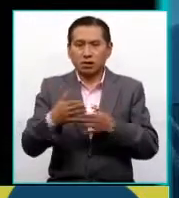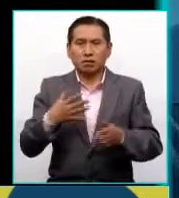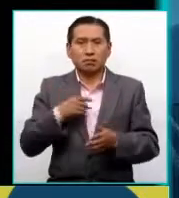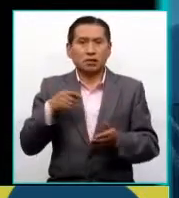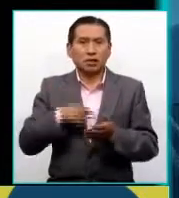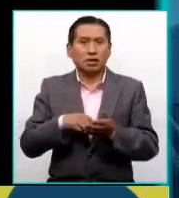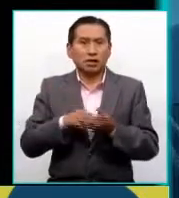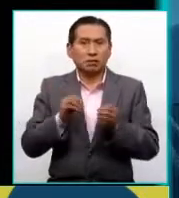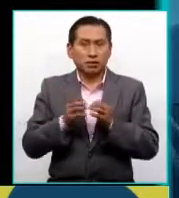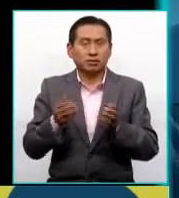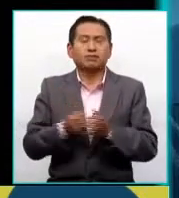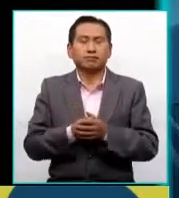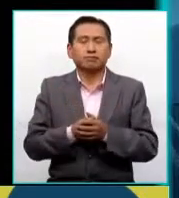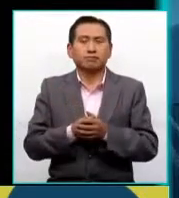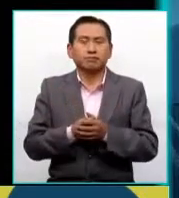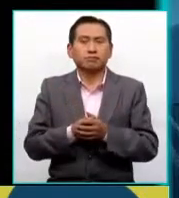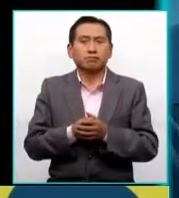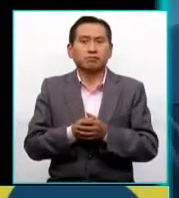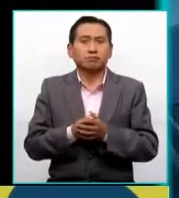en una caja negra,